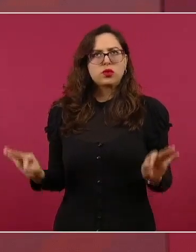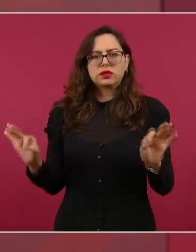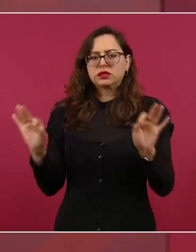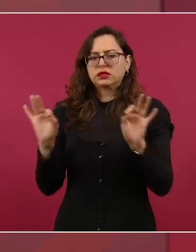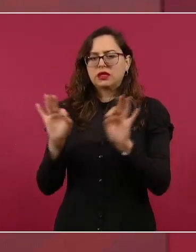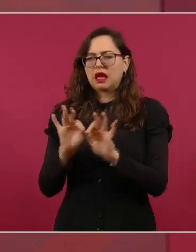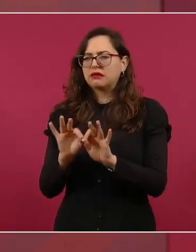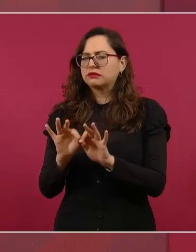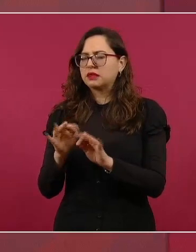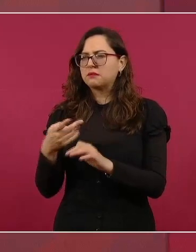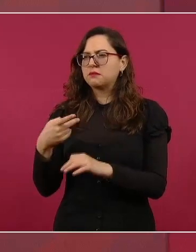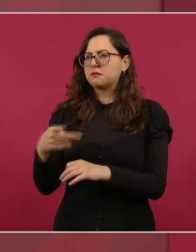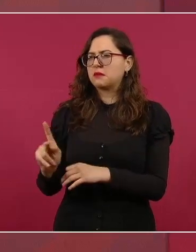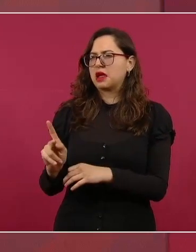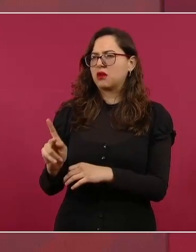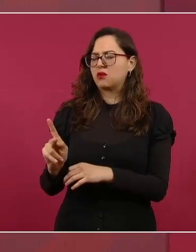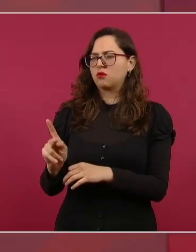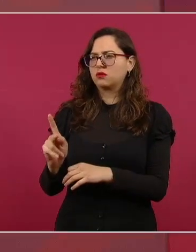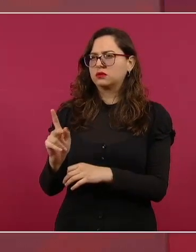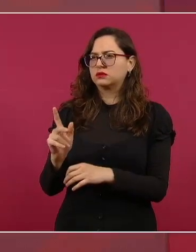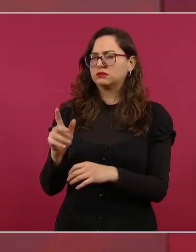poco entendible por el pueblo,